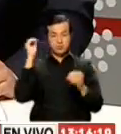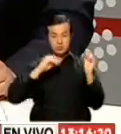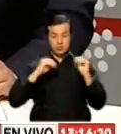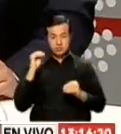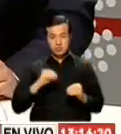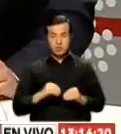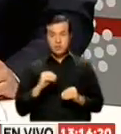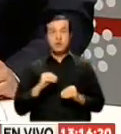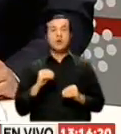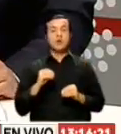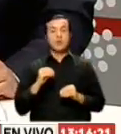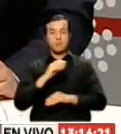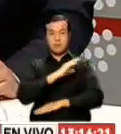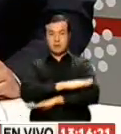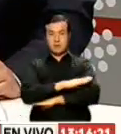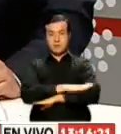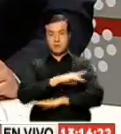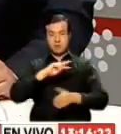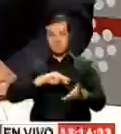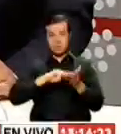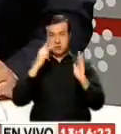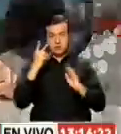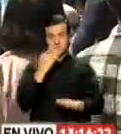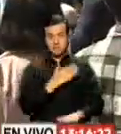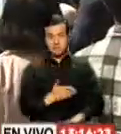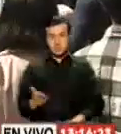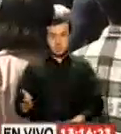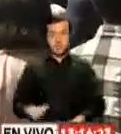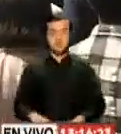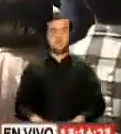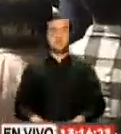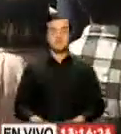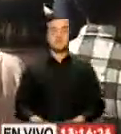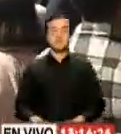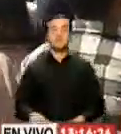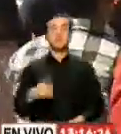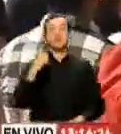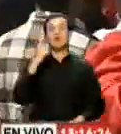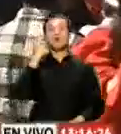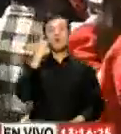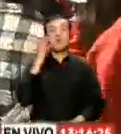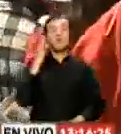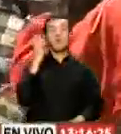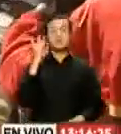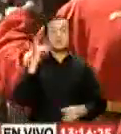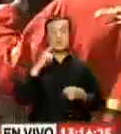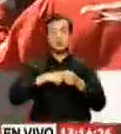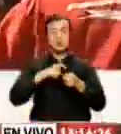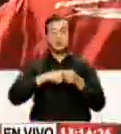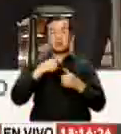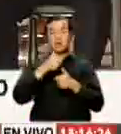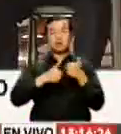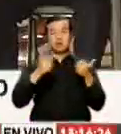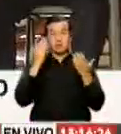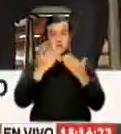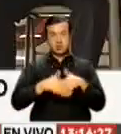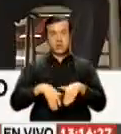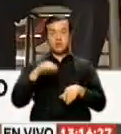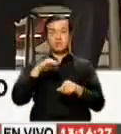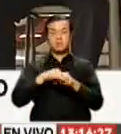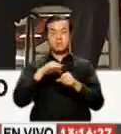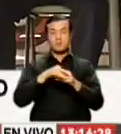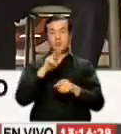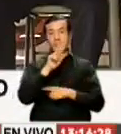a través de una plataforma tecnológica. Restan 11 días para el fin de las inscripciones de candidatos para las elecciones